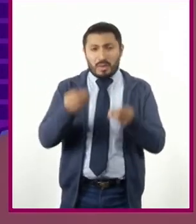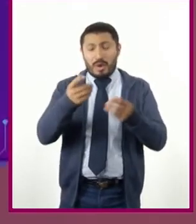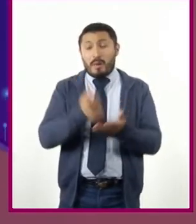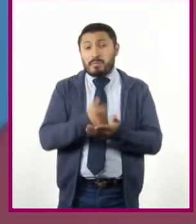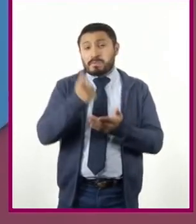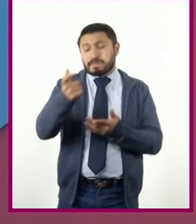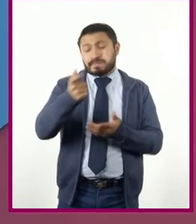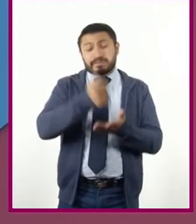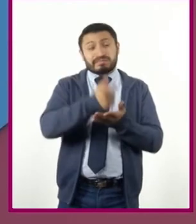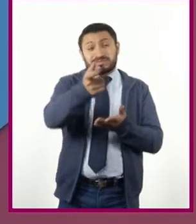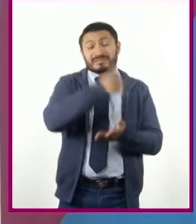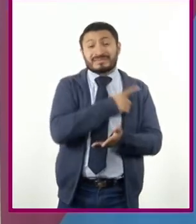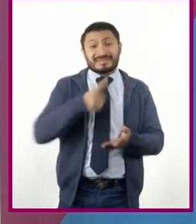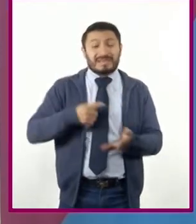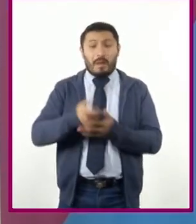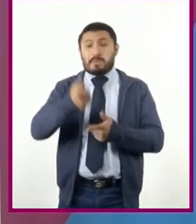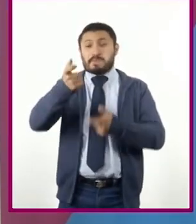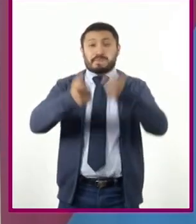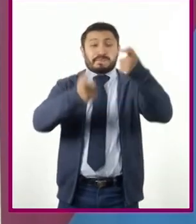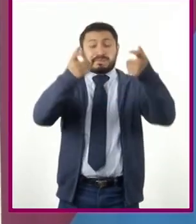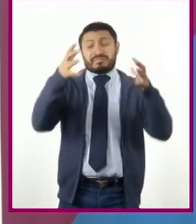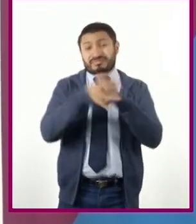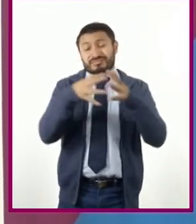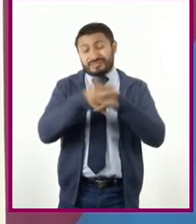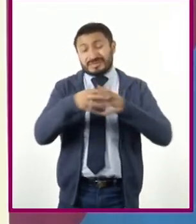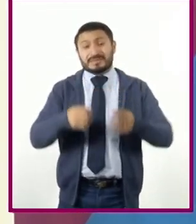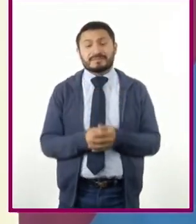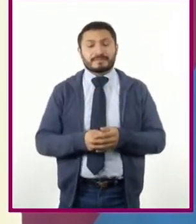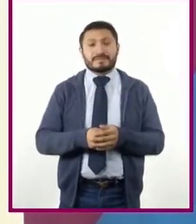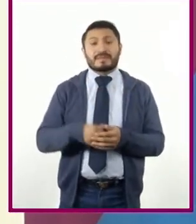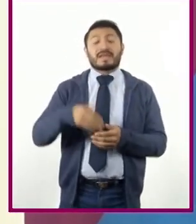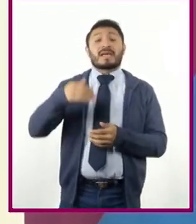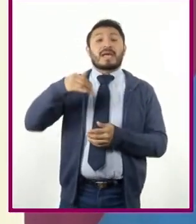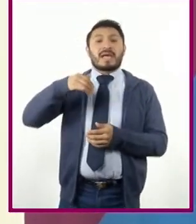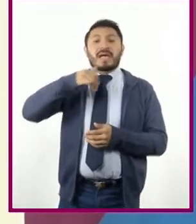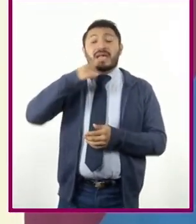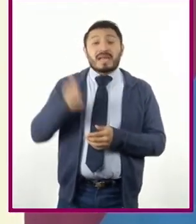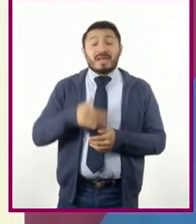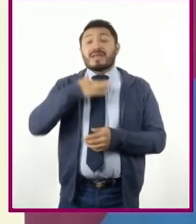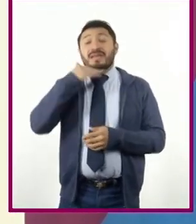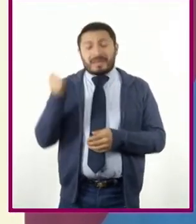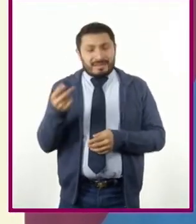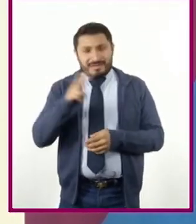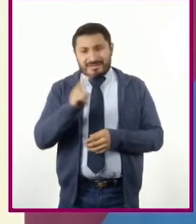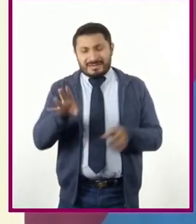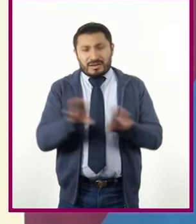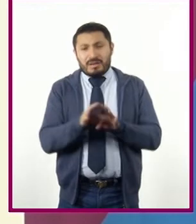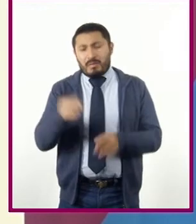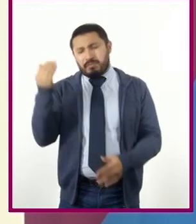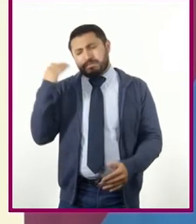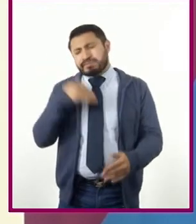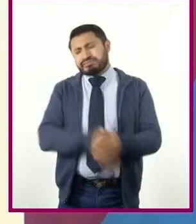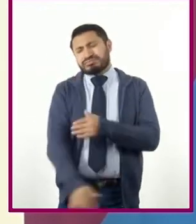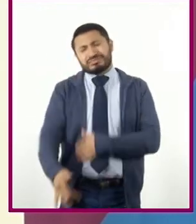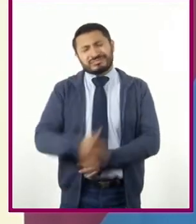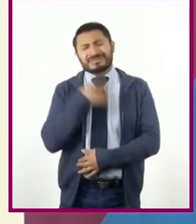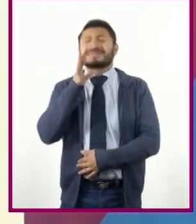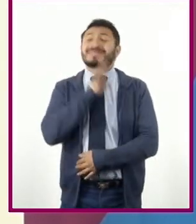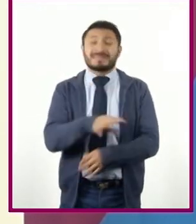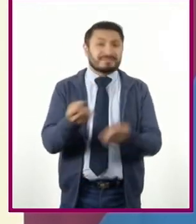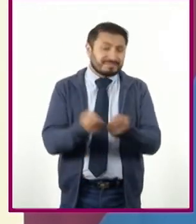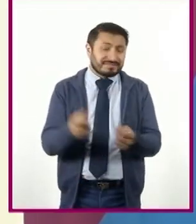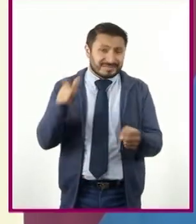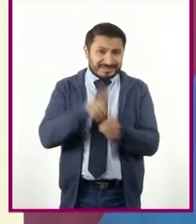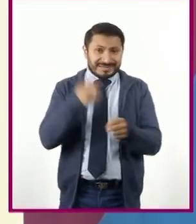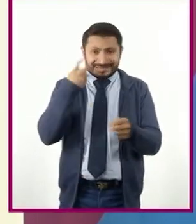de la guerra. En los casos de Italia y Alemania, esto propició un profundo malestar social que se